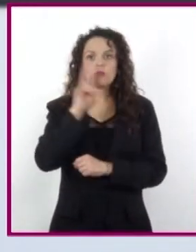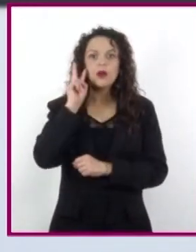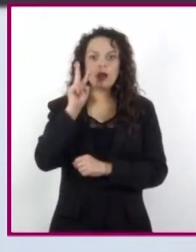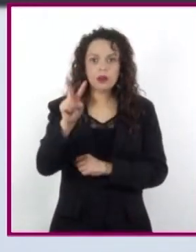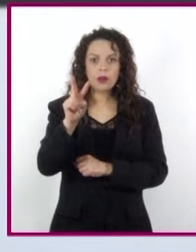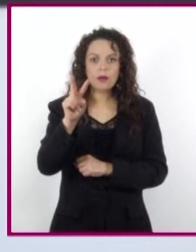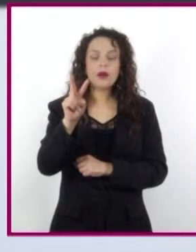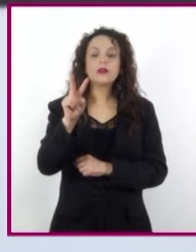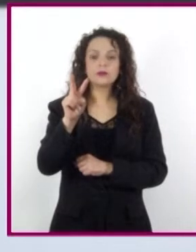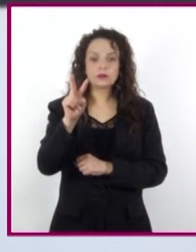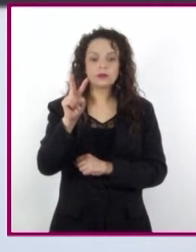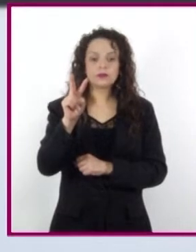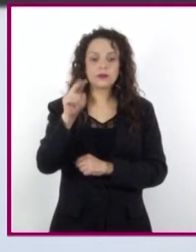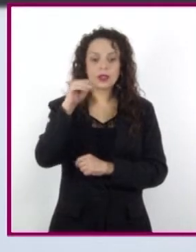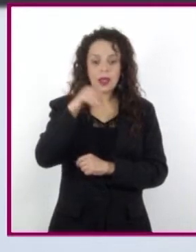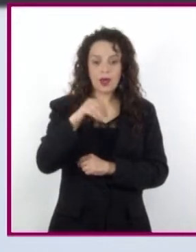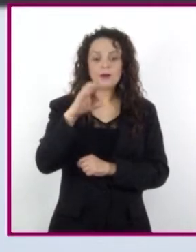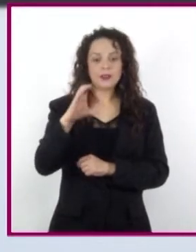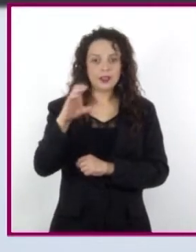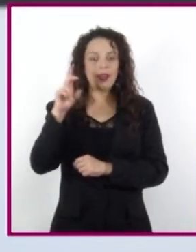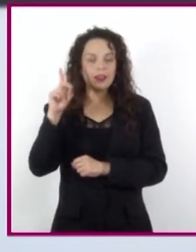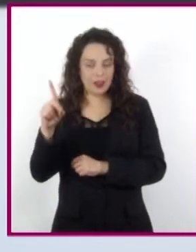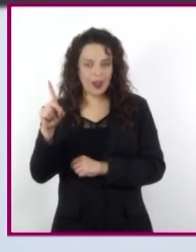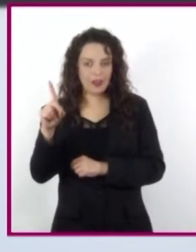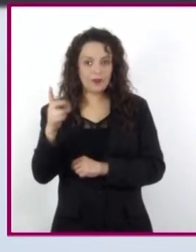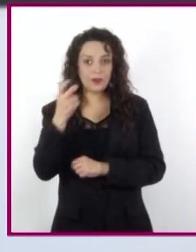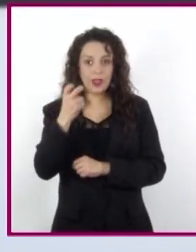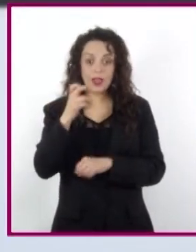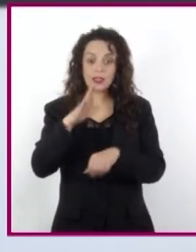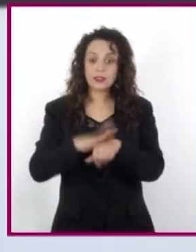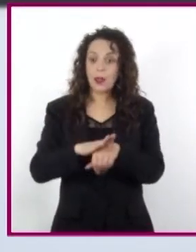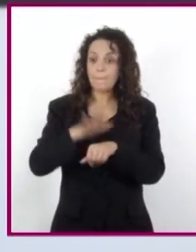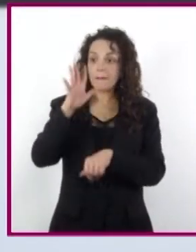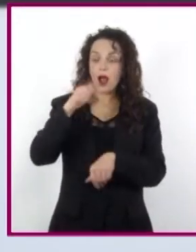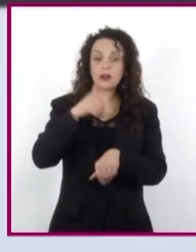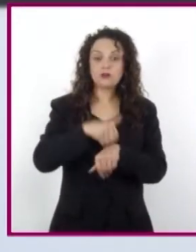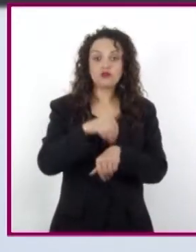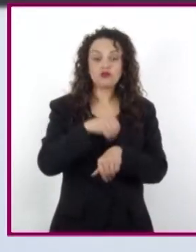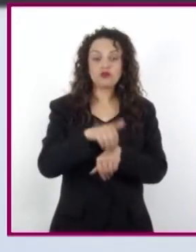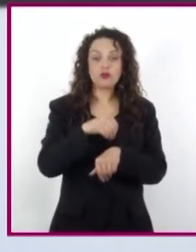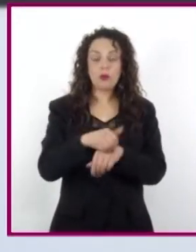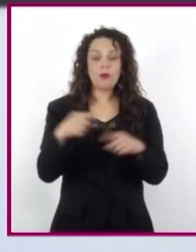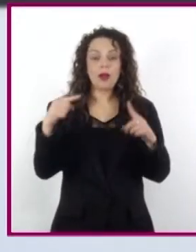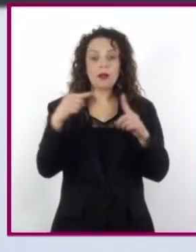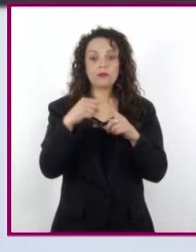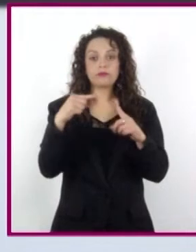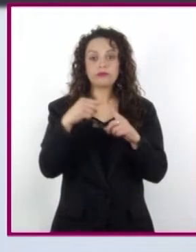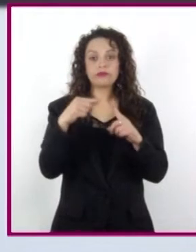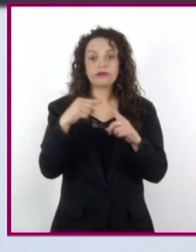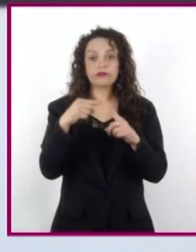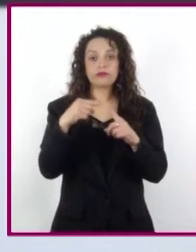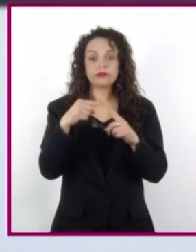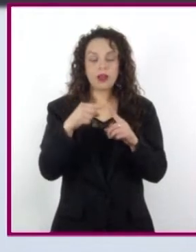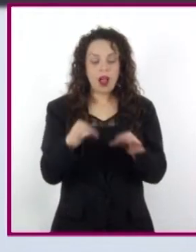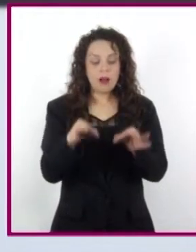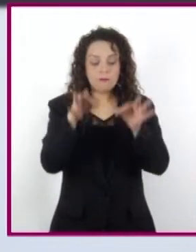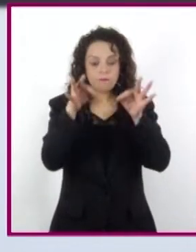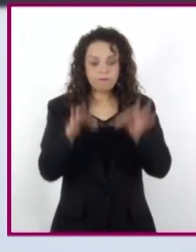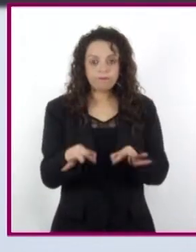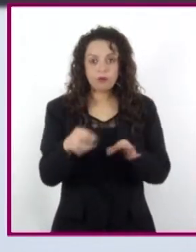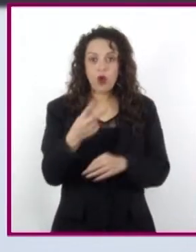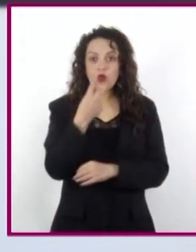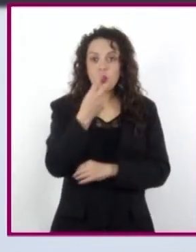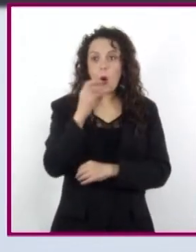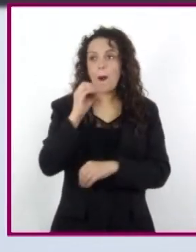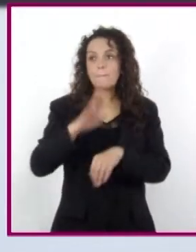en mayúscula MCD, es el mayor número que divide exactamente a 2 o